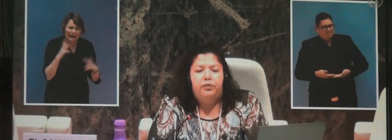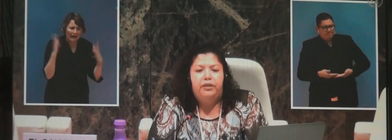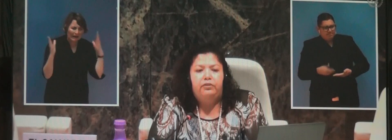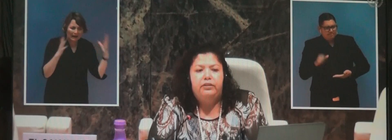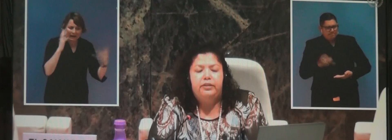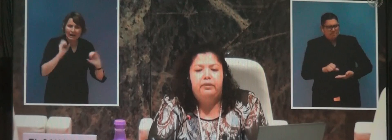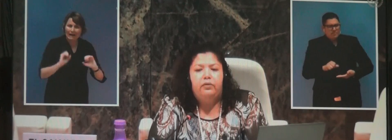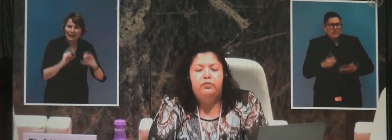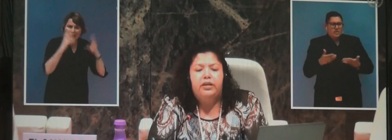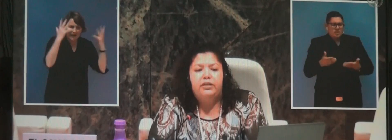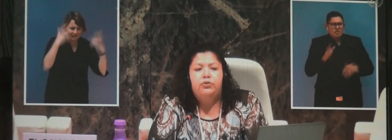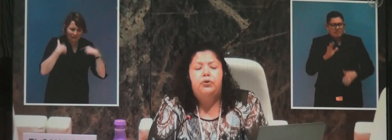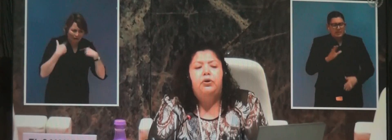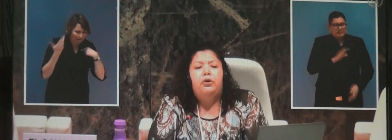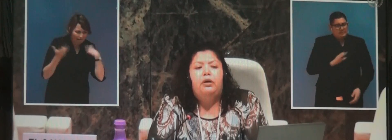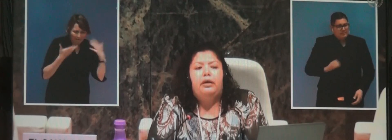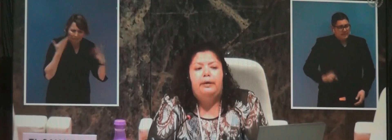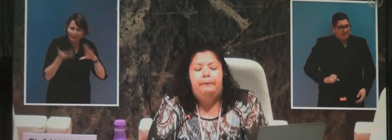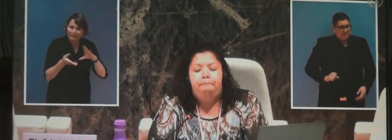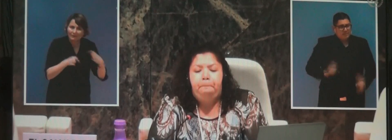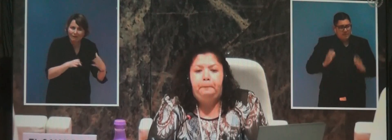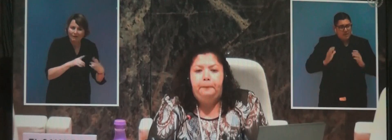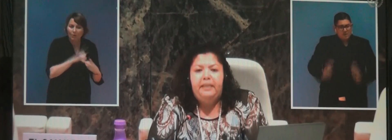del gobierno de El Salvador se han hecho